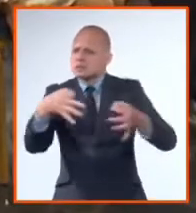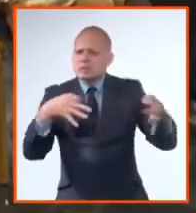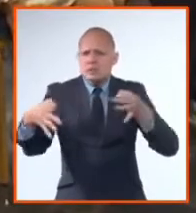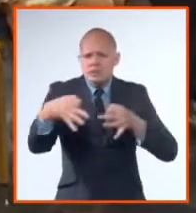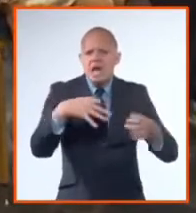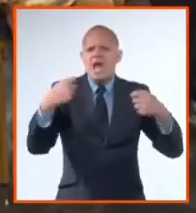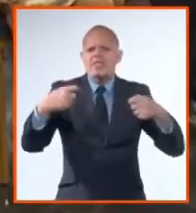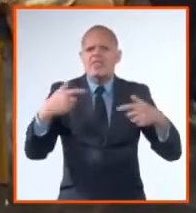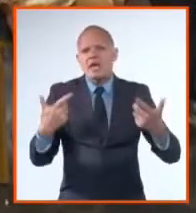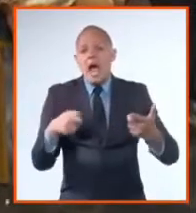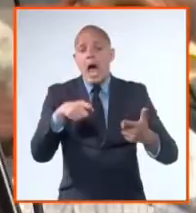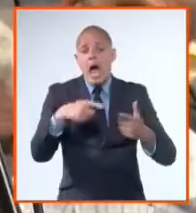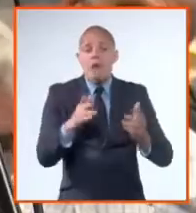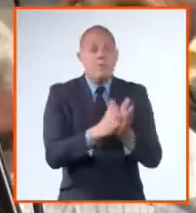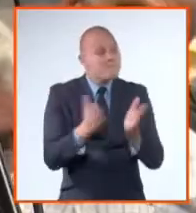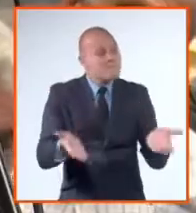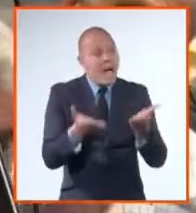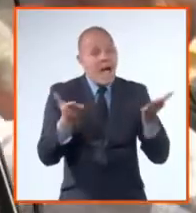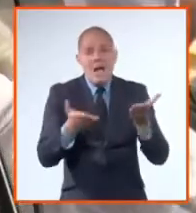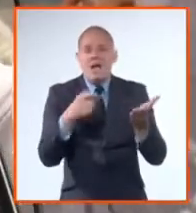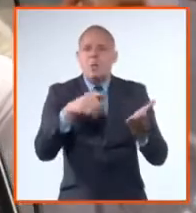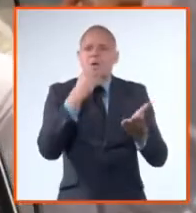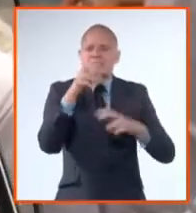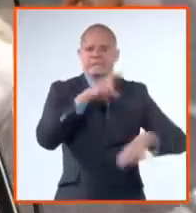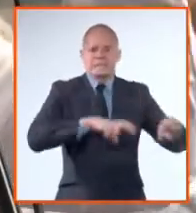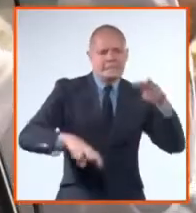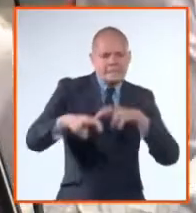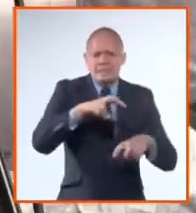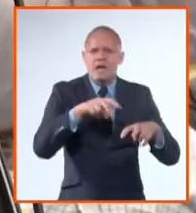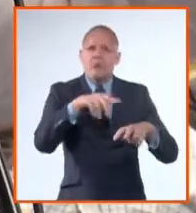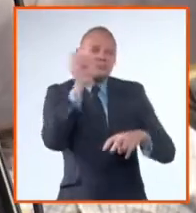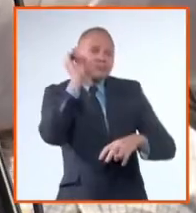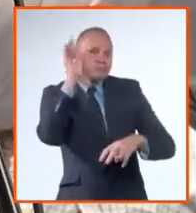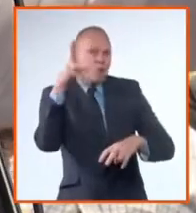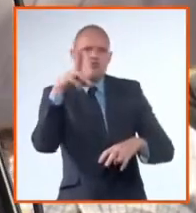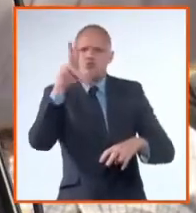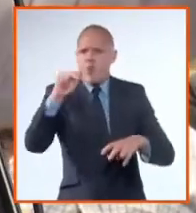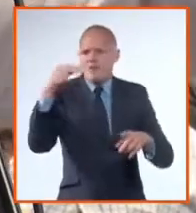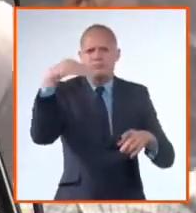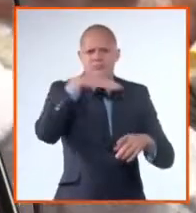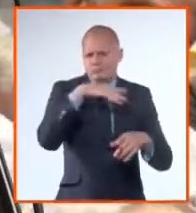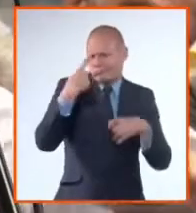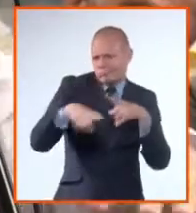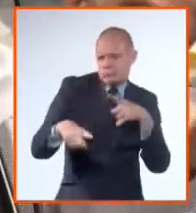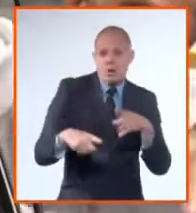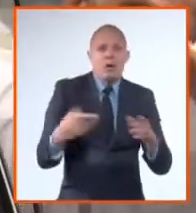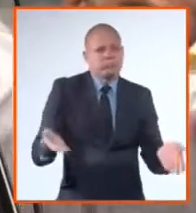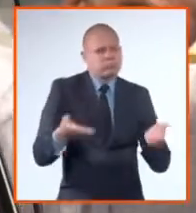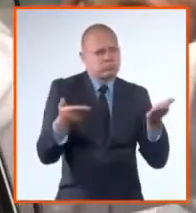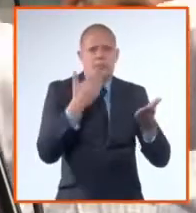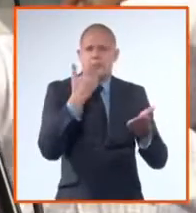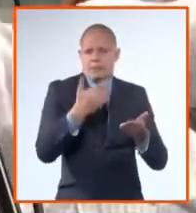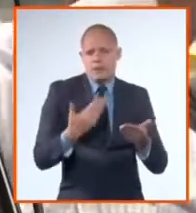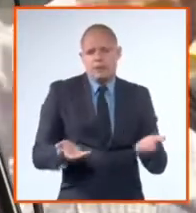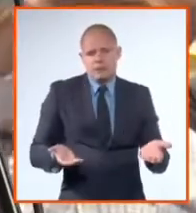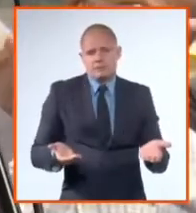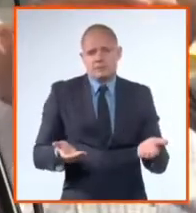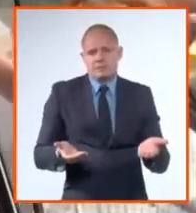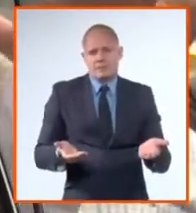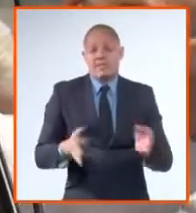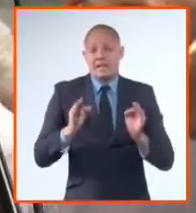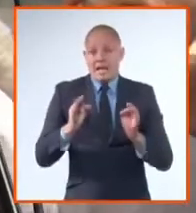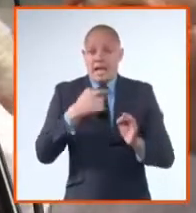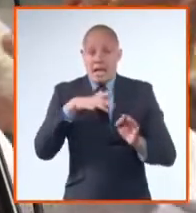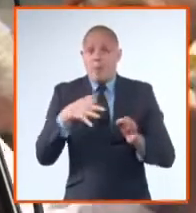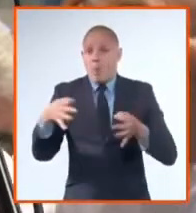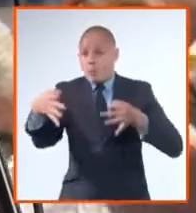local. Y la vida ha demostrado que si nosotros logramos acompañar los grandes esfuerzos del país con activar todas